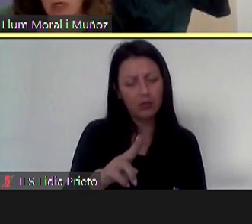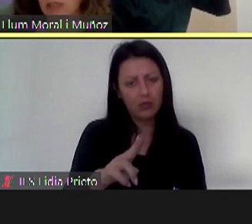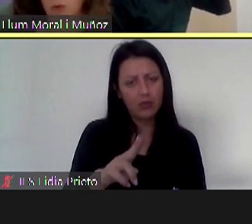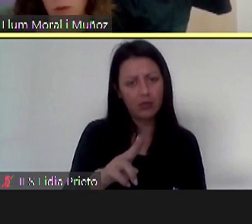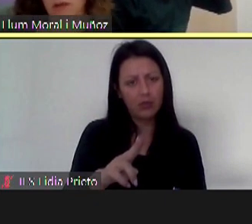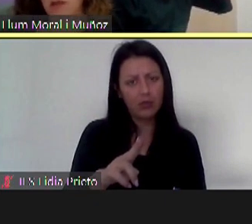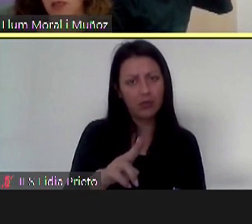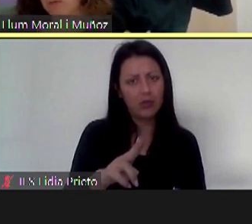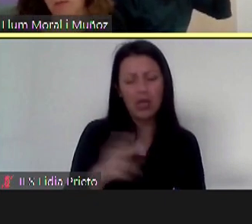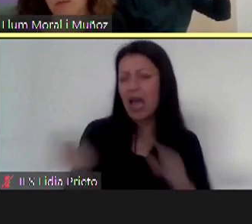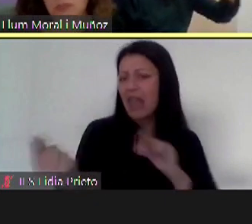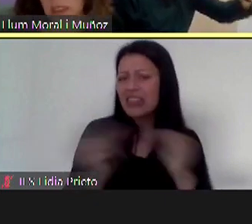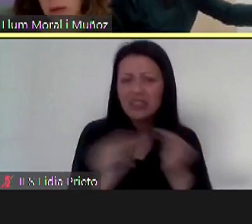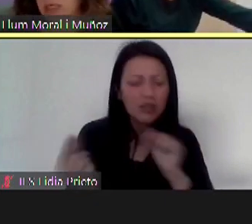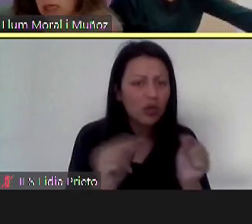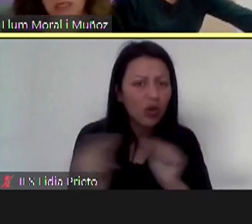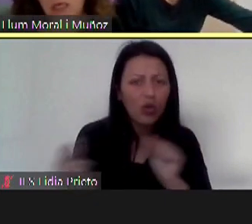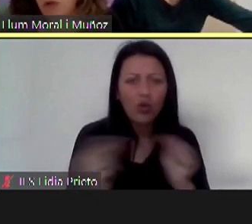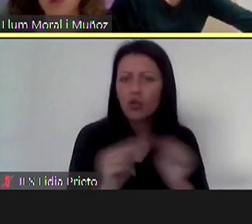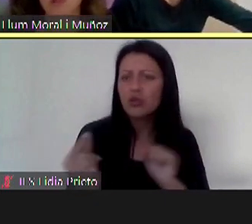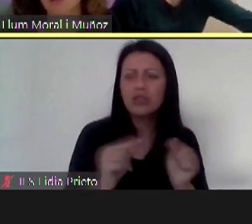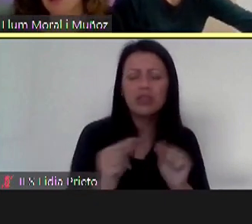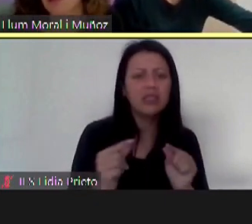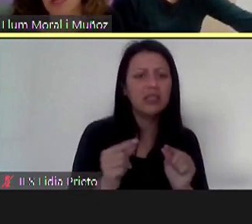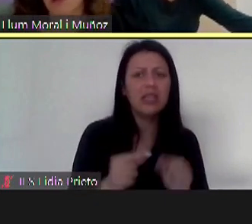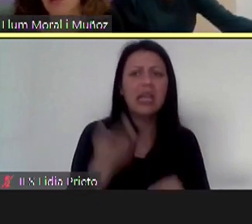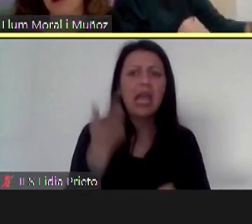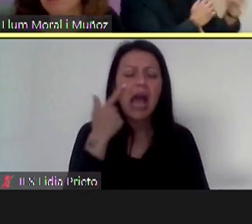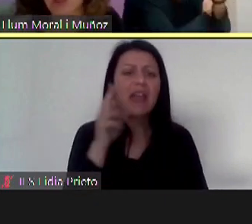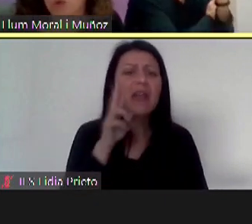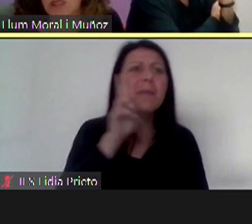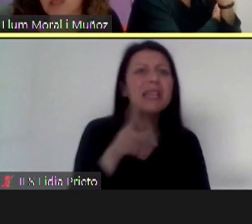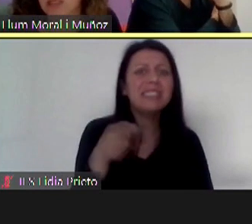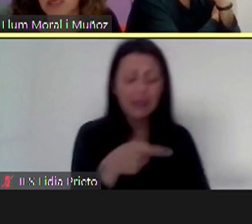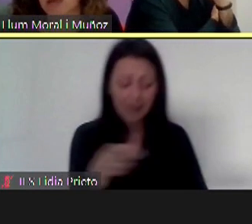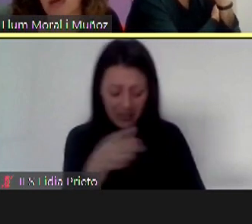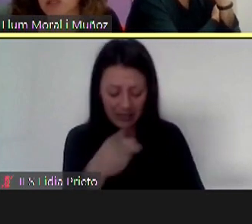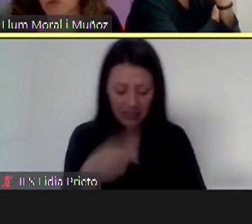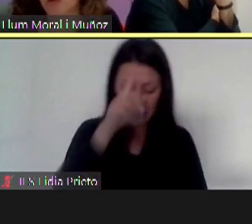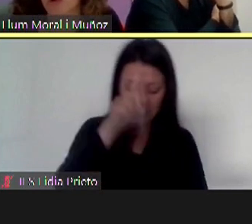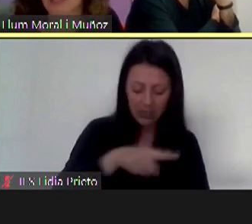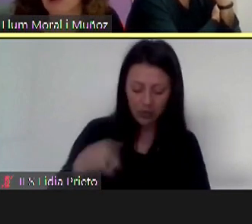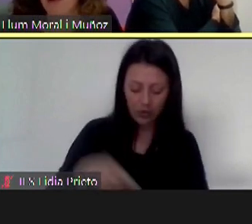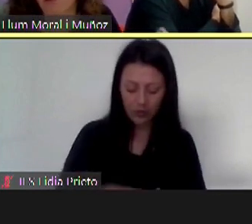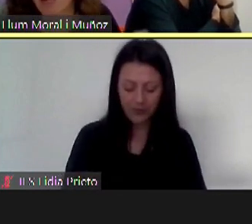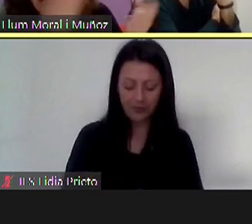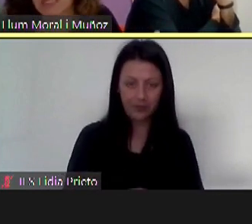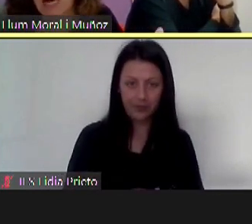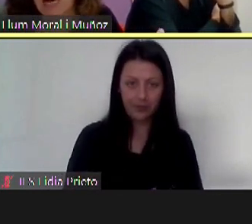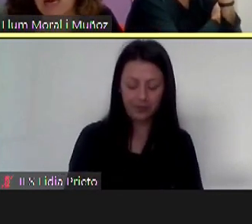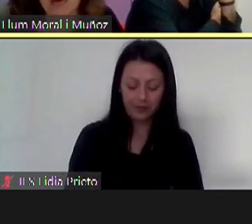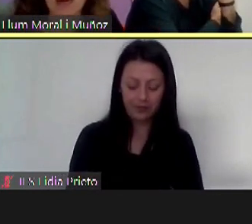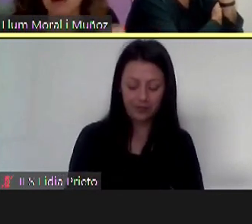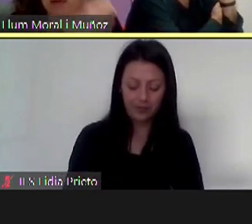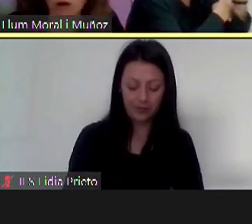No me voy a poner a discutir si ve serpientes o si... Y no voy a discutir si ahora mismo, yo qué sé, fulanito